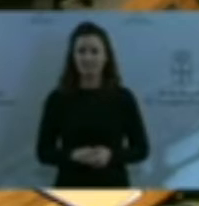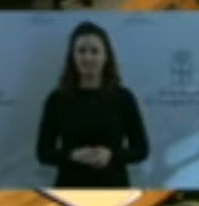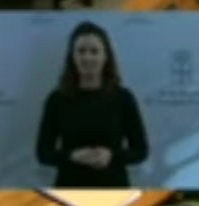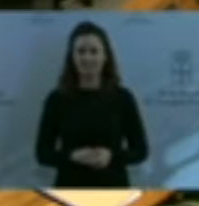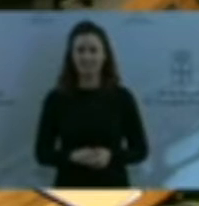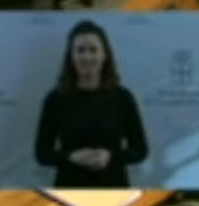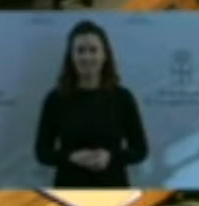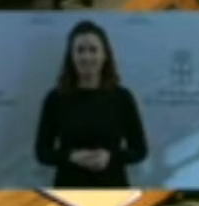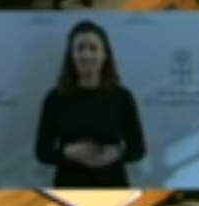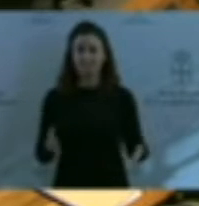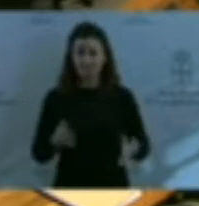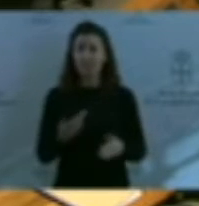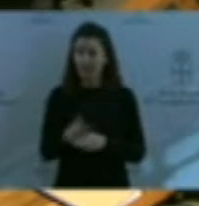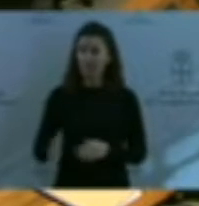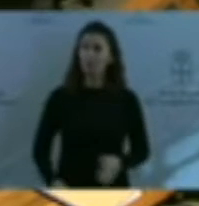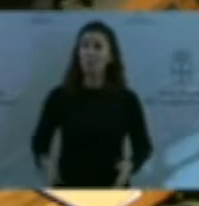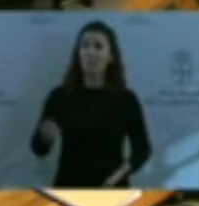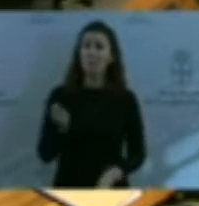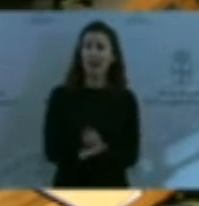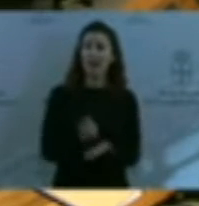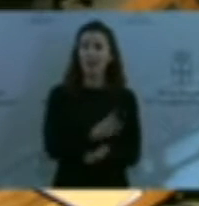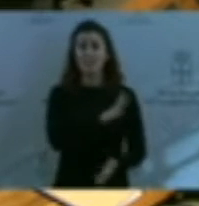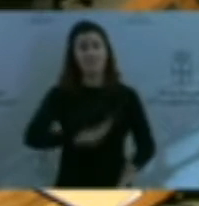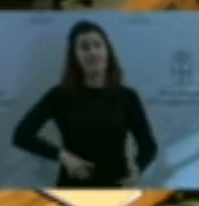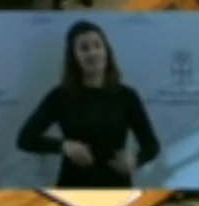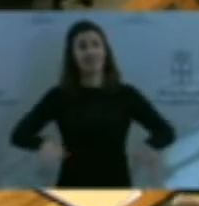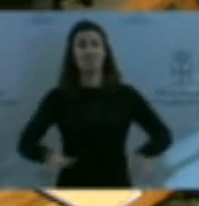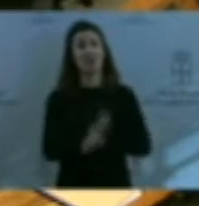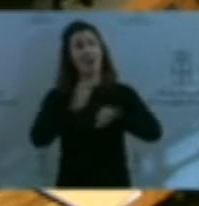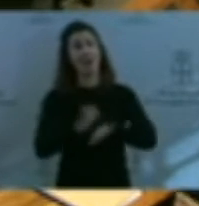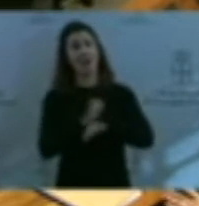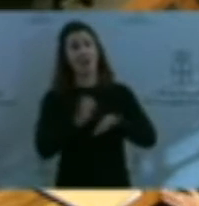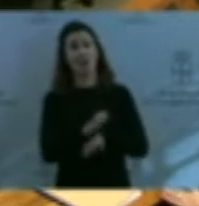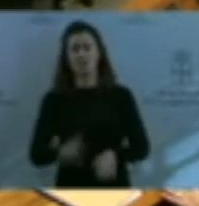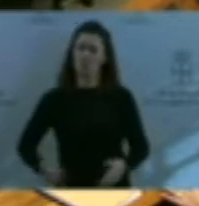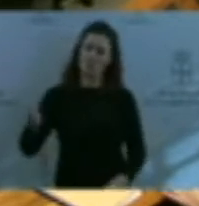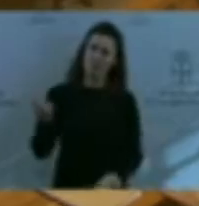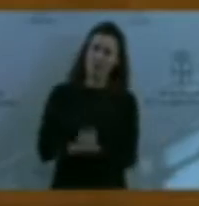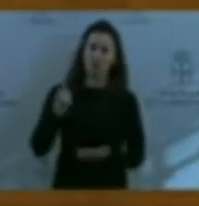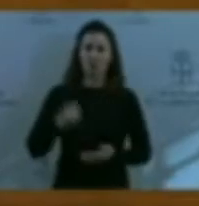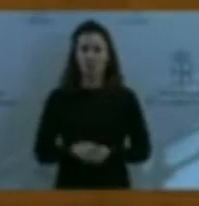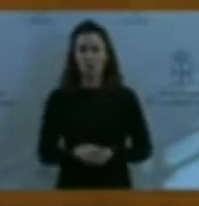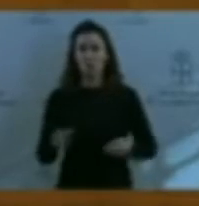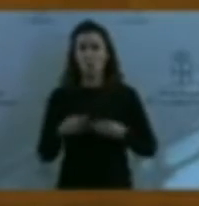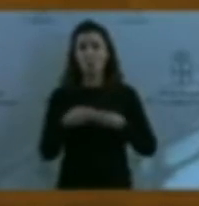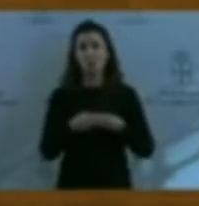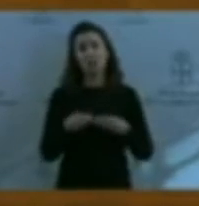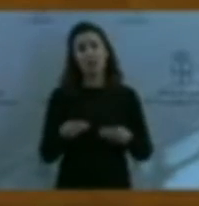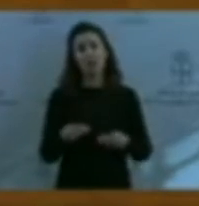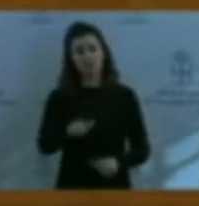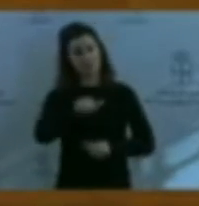Mientras ustedes ríen, nosotros pagamos. Y los usuarios a la lista de espera.